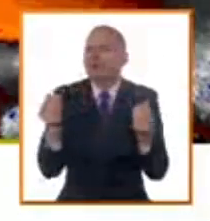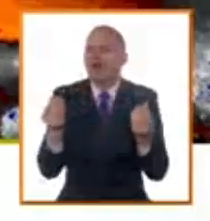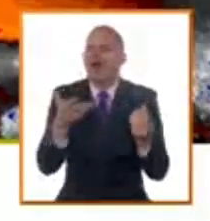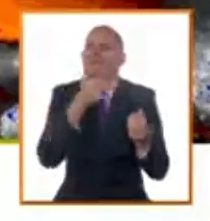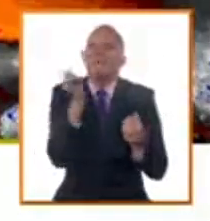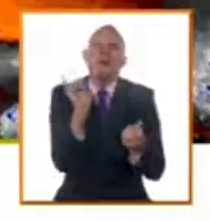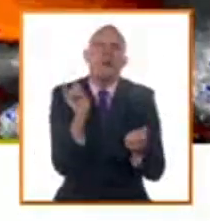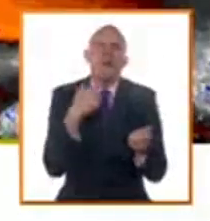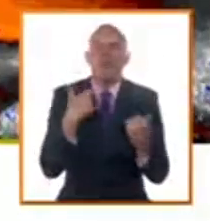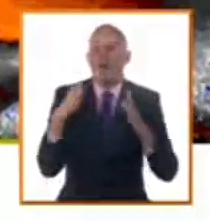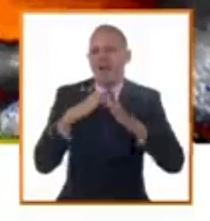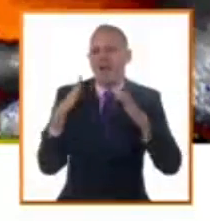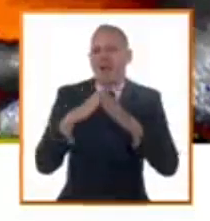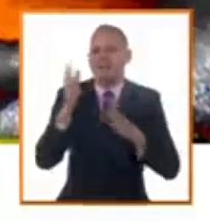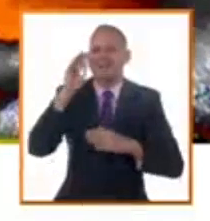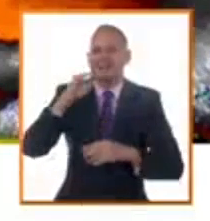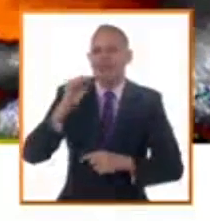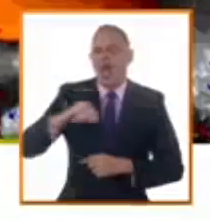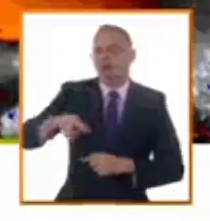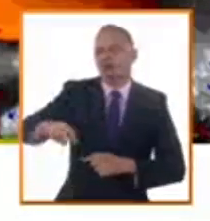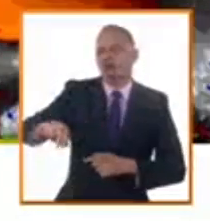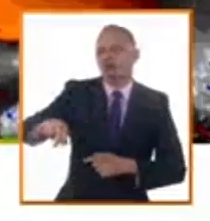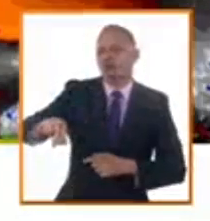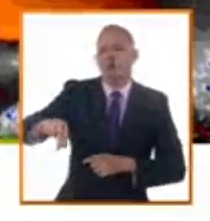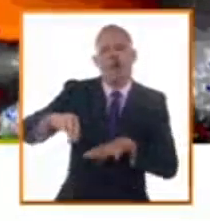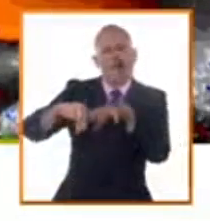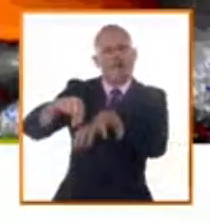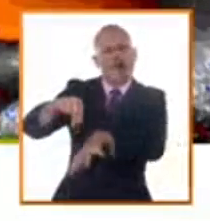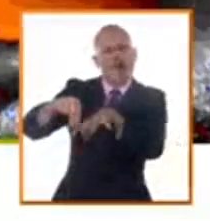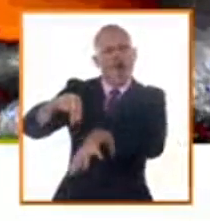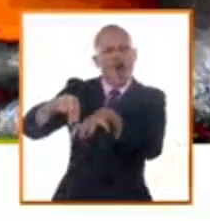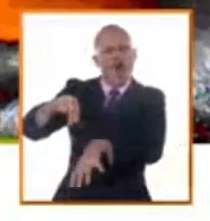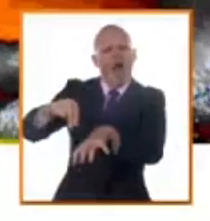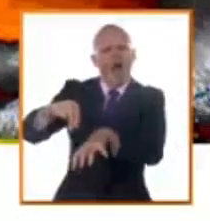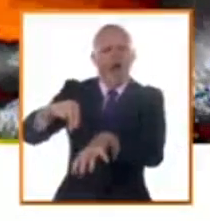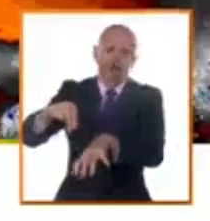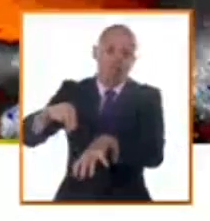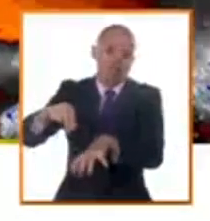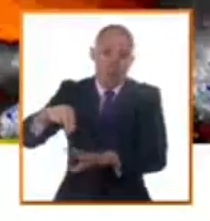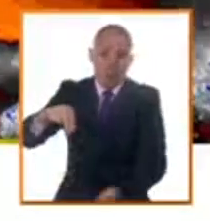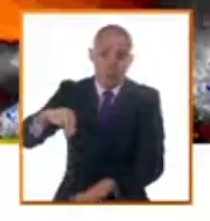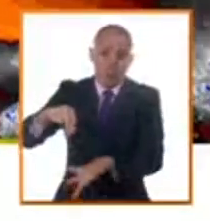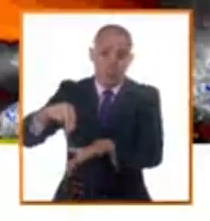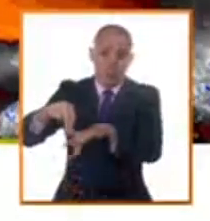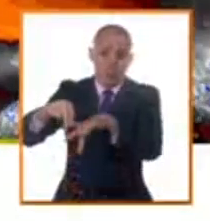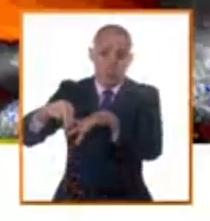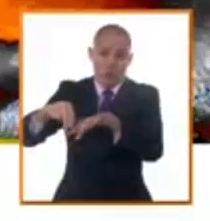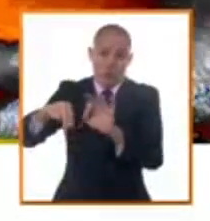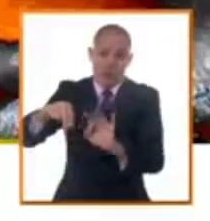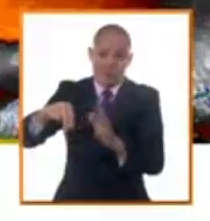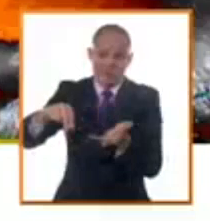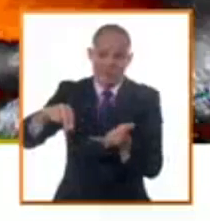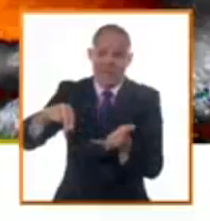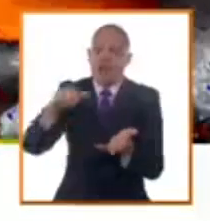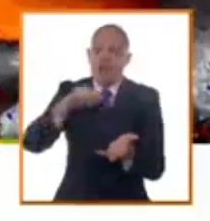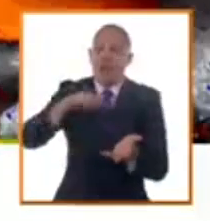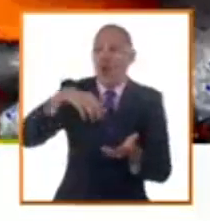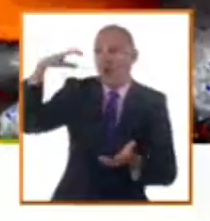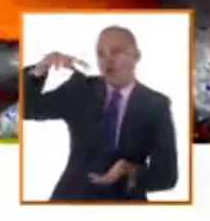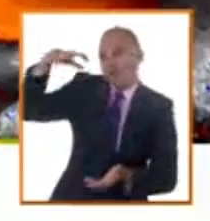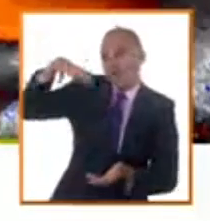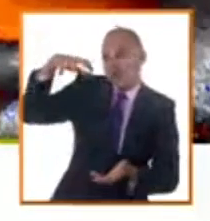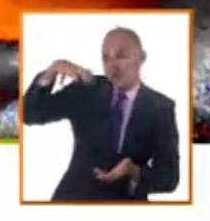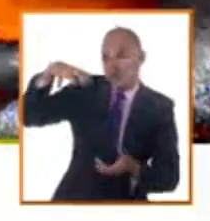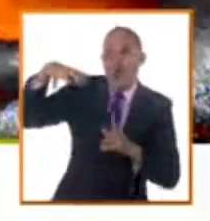abierta a todo dar, ¿no? En muy poco tiempo. Un aporte muy cálido, muy húmedo, muy inestable, muy persistente durante varios